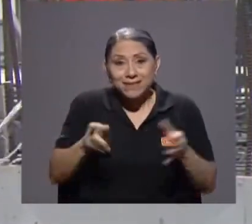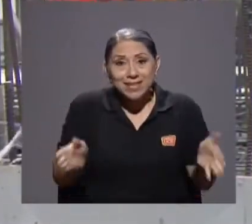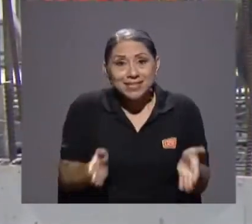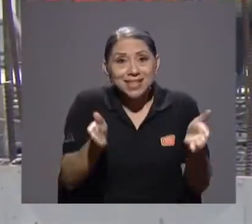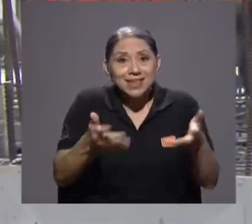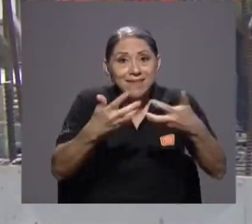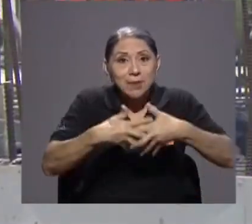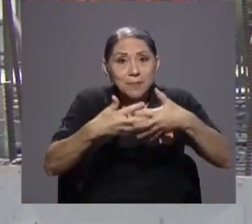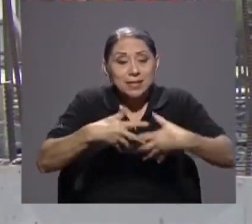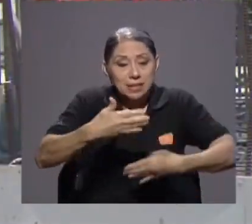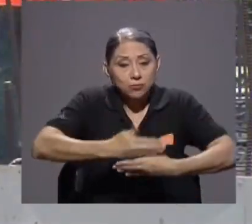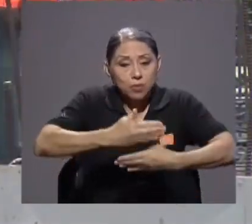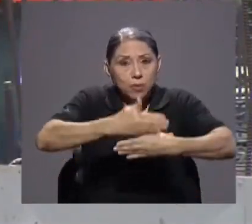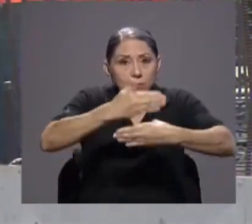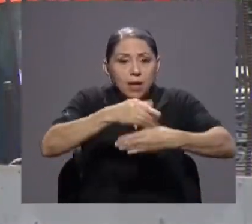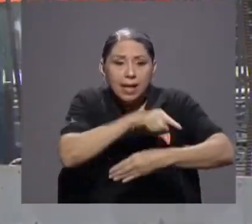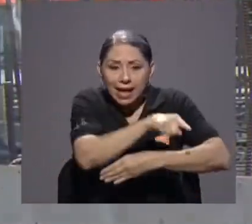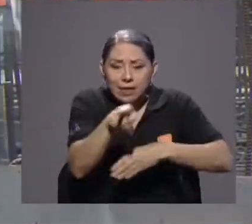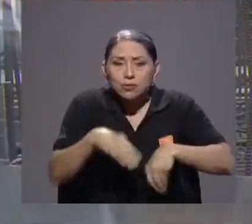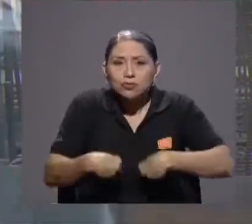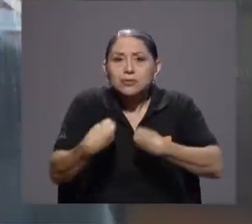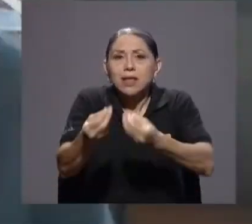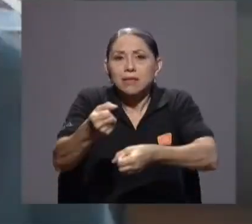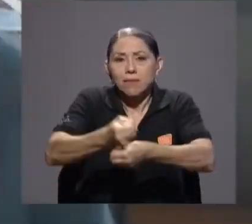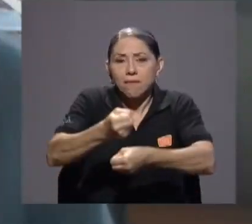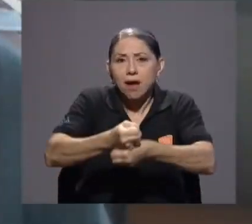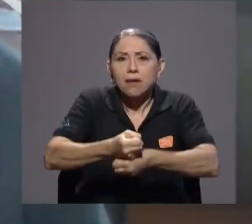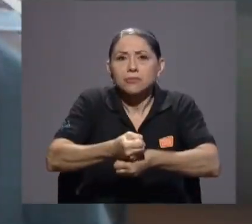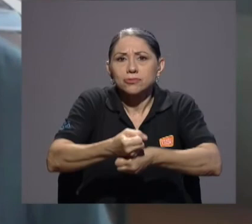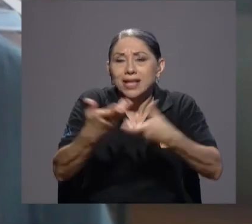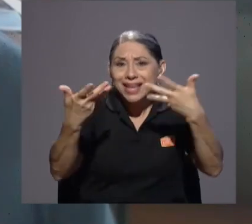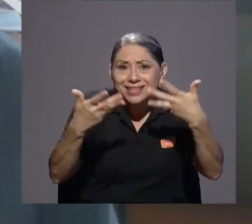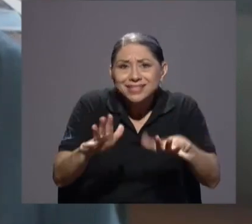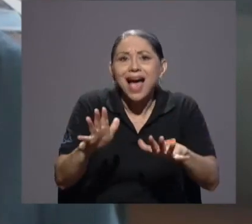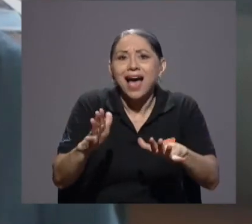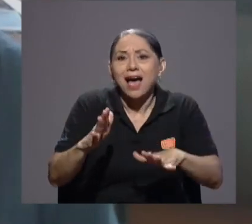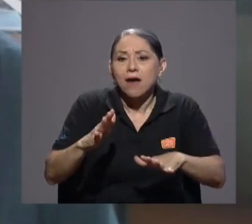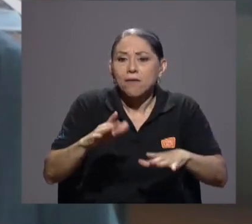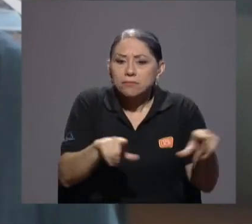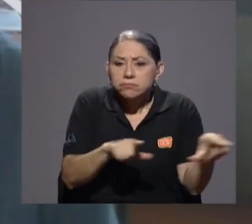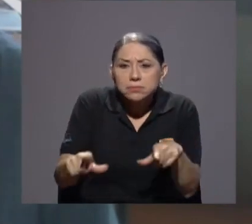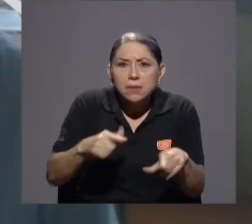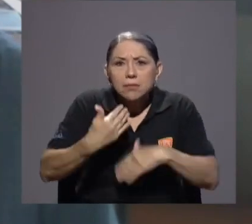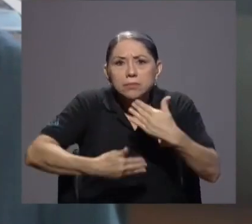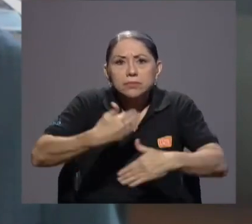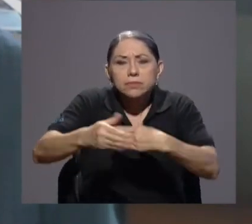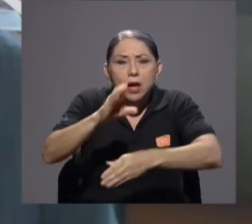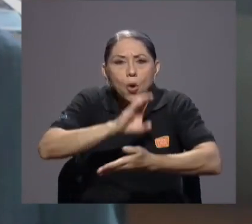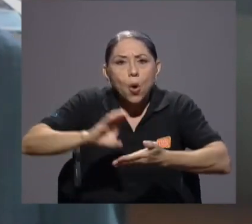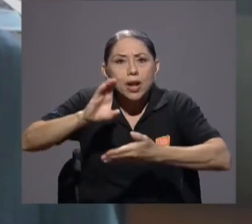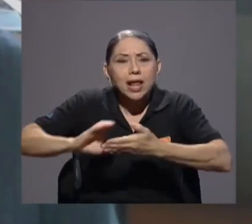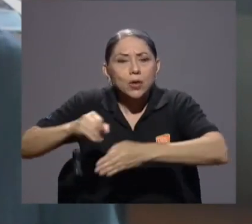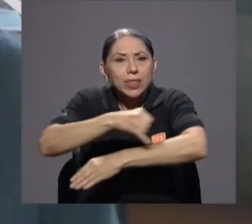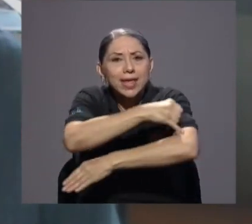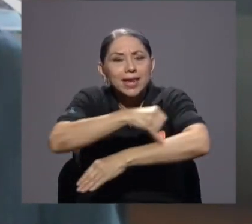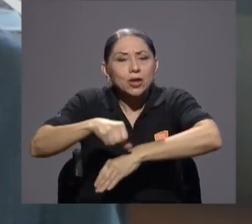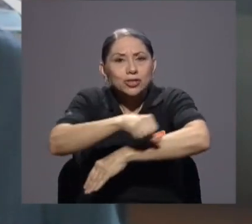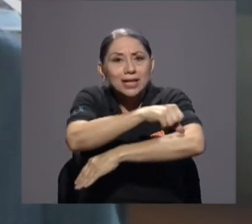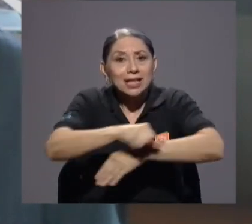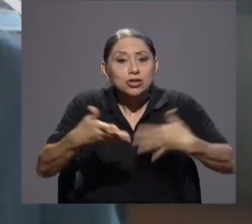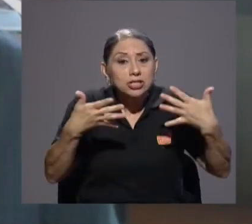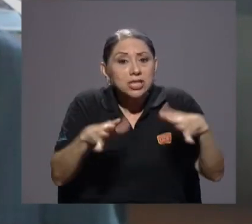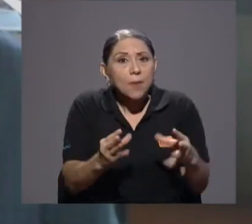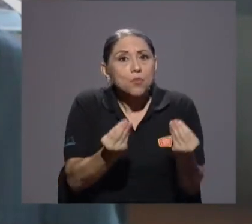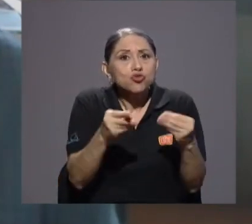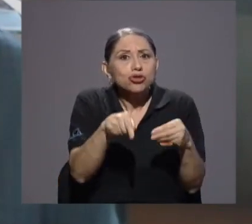que generen estos trabajos que ya fueron tramitados en el Colegio Federal de Ingenieros y Arquitectos. Muchos están maduros,